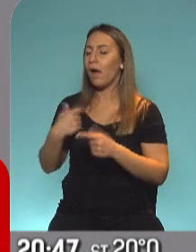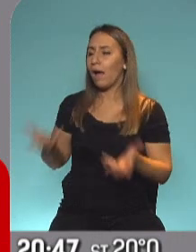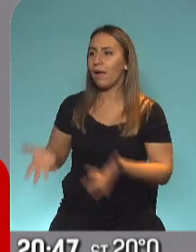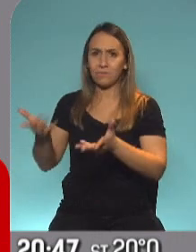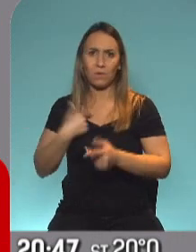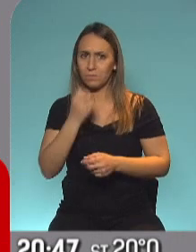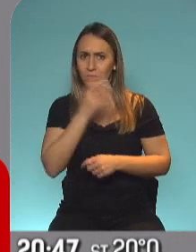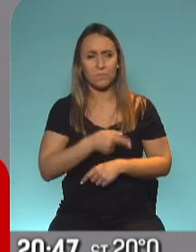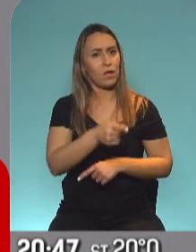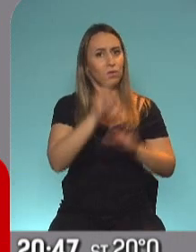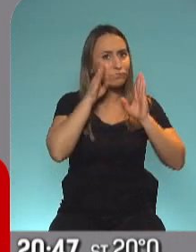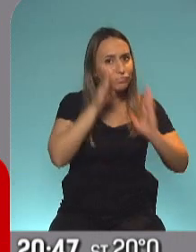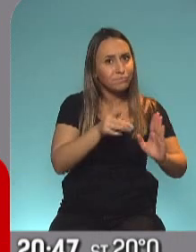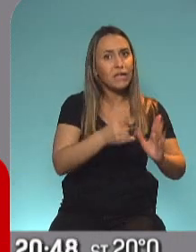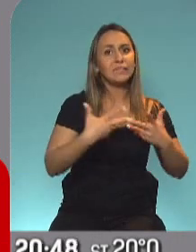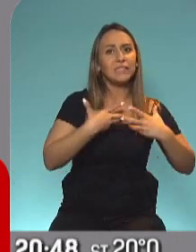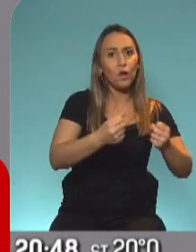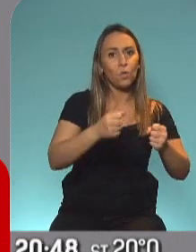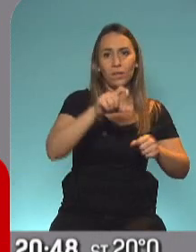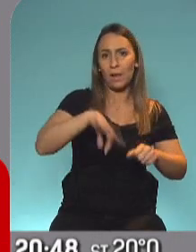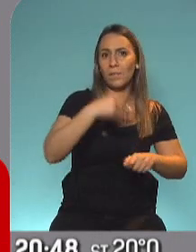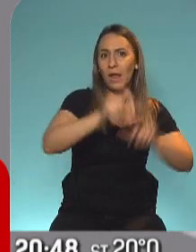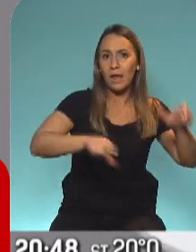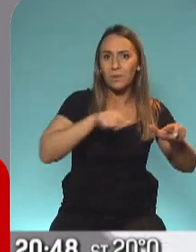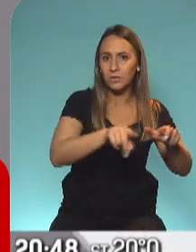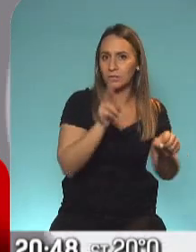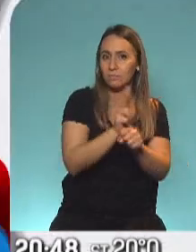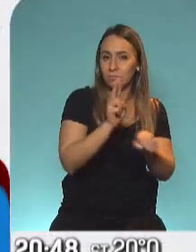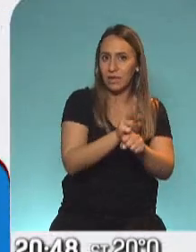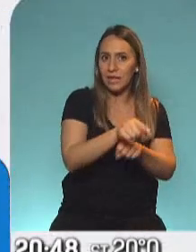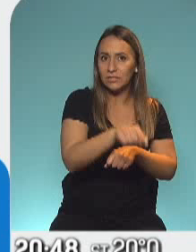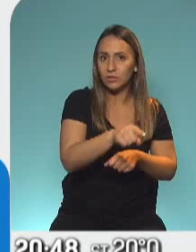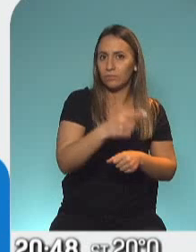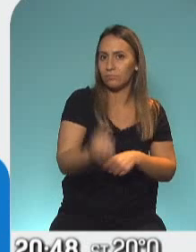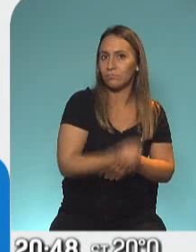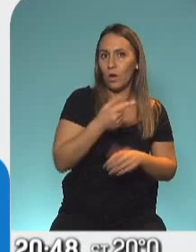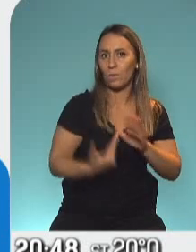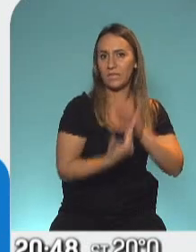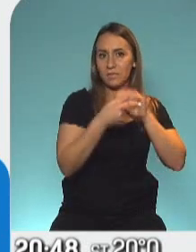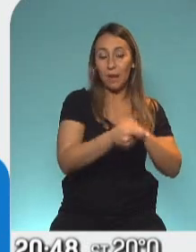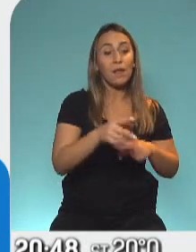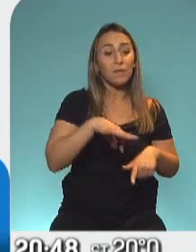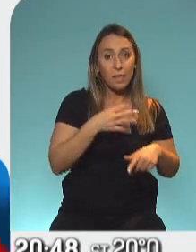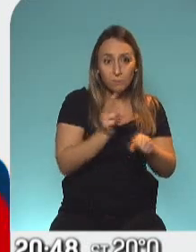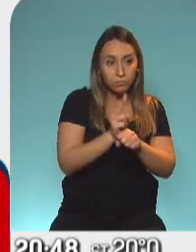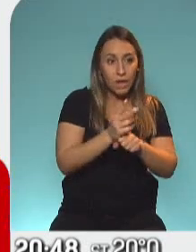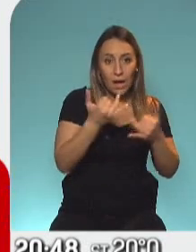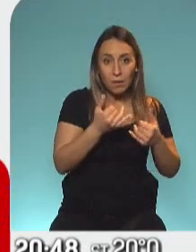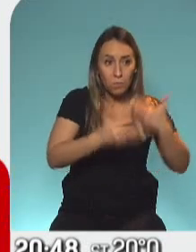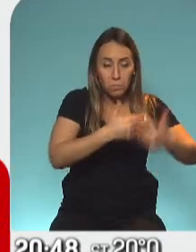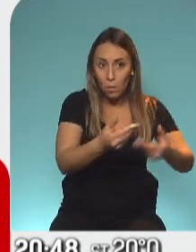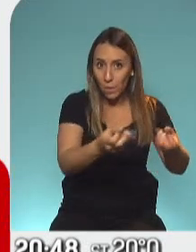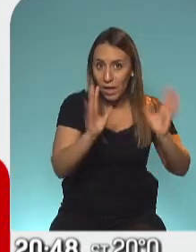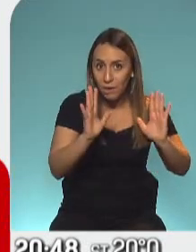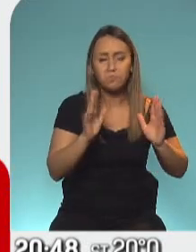o retroceder, digamos, ¿no? En tanto y en cuanto la salud de las personas, la vida de las personas esté garantizada, se puede avanzar. Si no, hay que cuidarlos. Ese